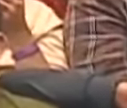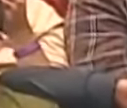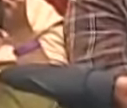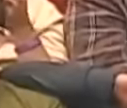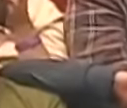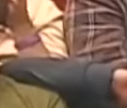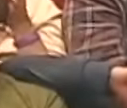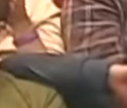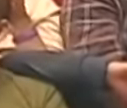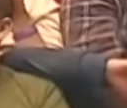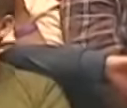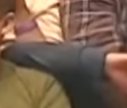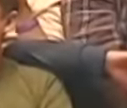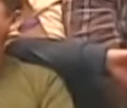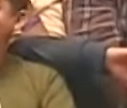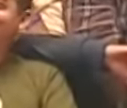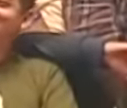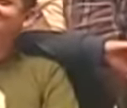Igualado.